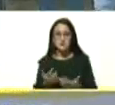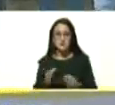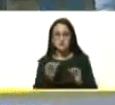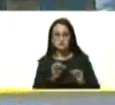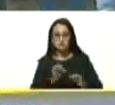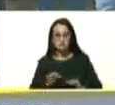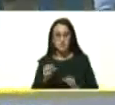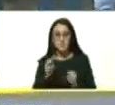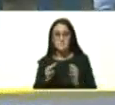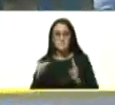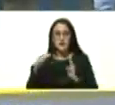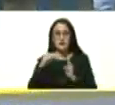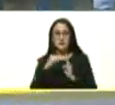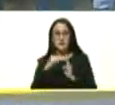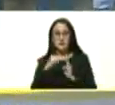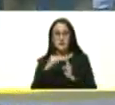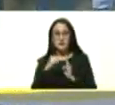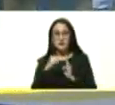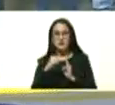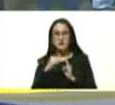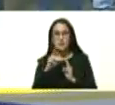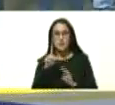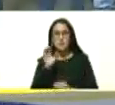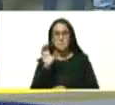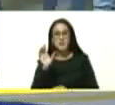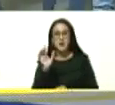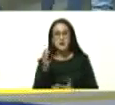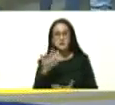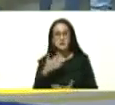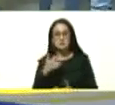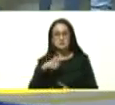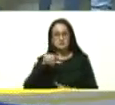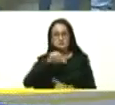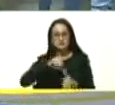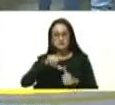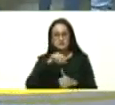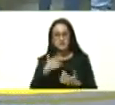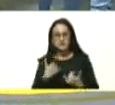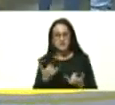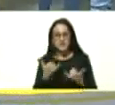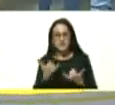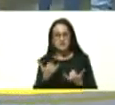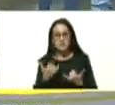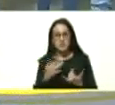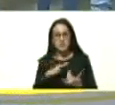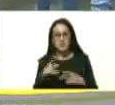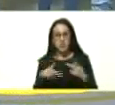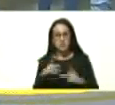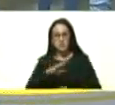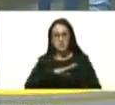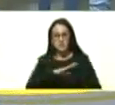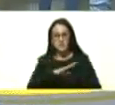consolidar la meta de un país que se autoabastece con su propia producción.